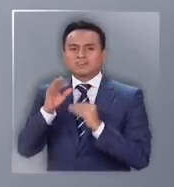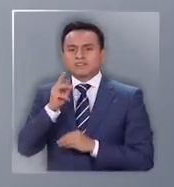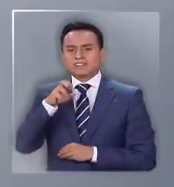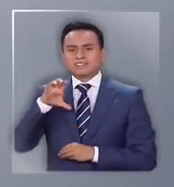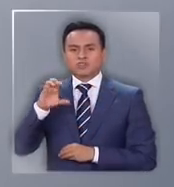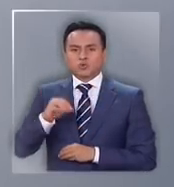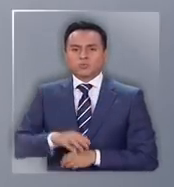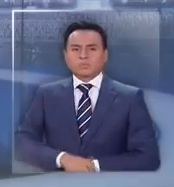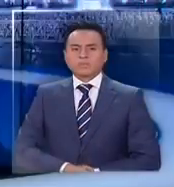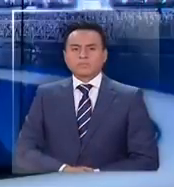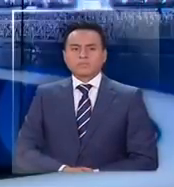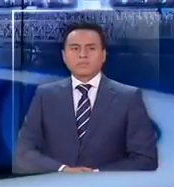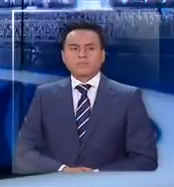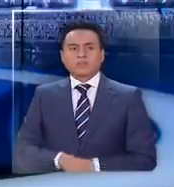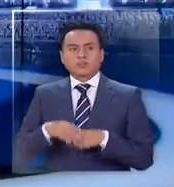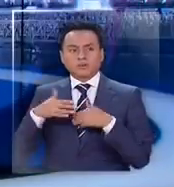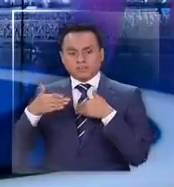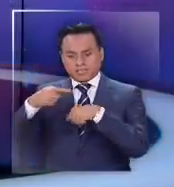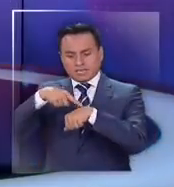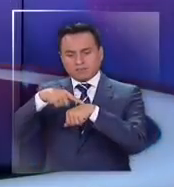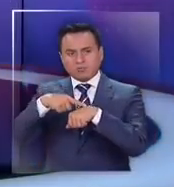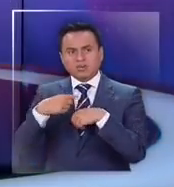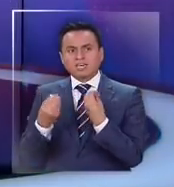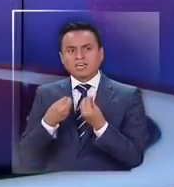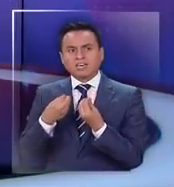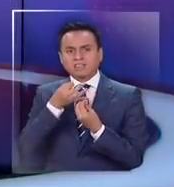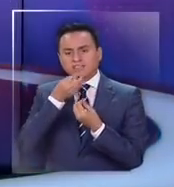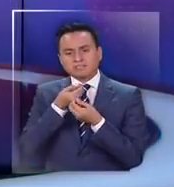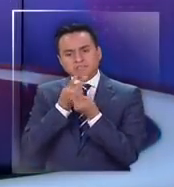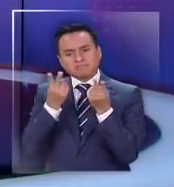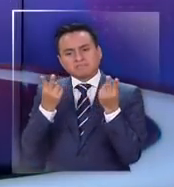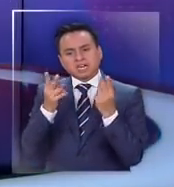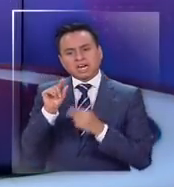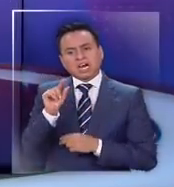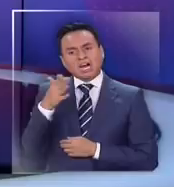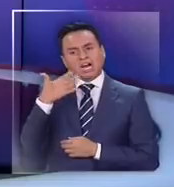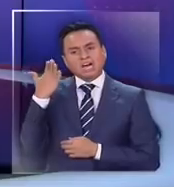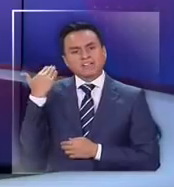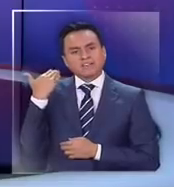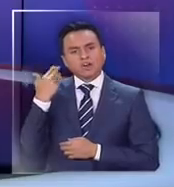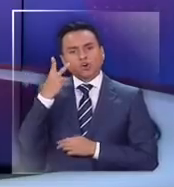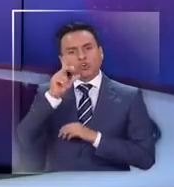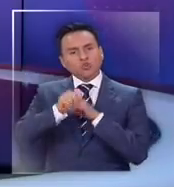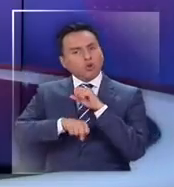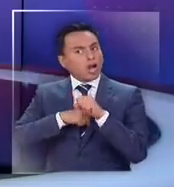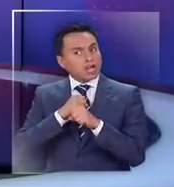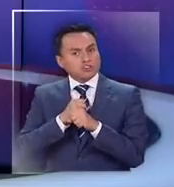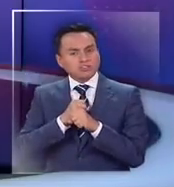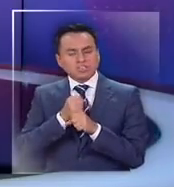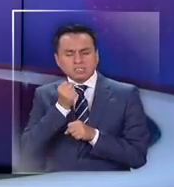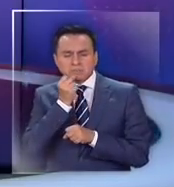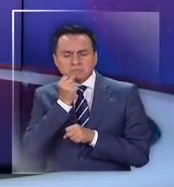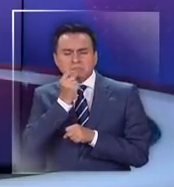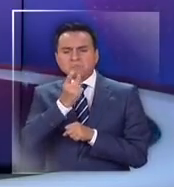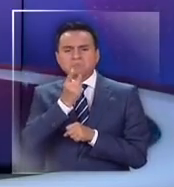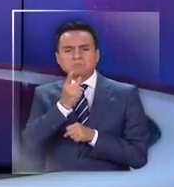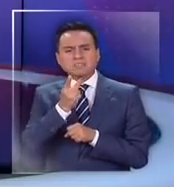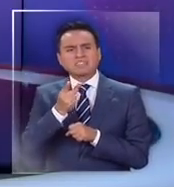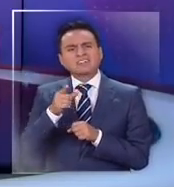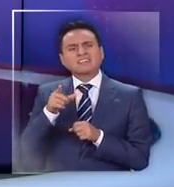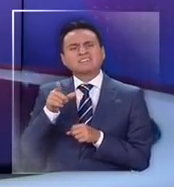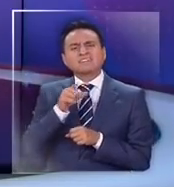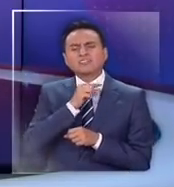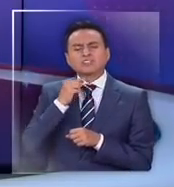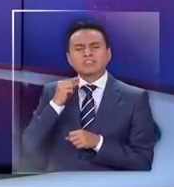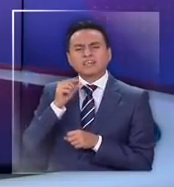Francisco. ¿Cómo pasa el tiempo? ¿Qué fue lo que revelaron hace justo 8 años los denunciantes del sacerdote